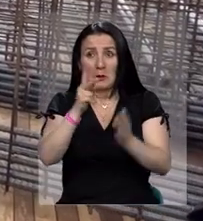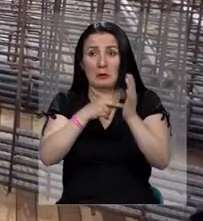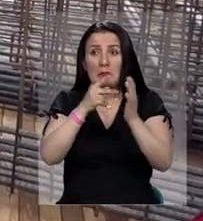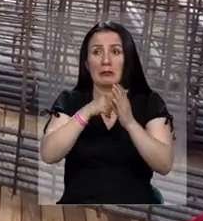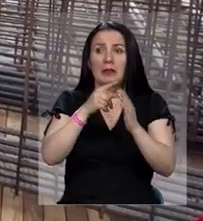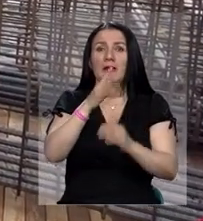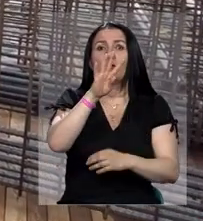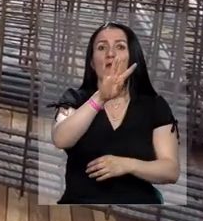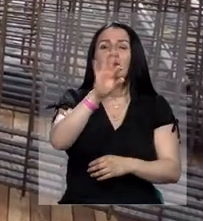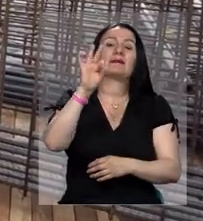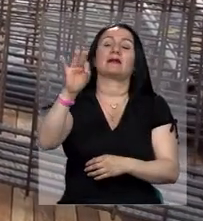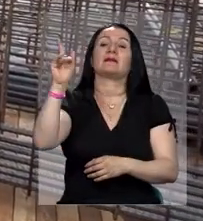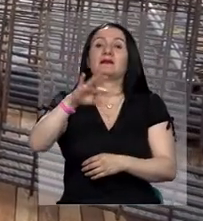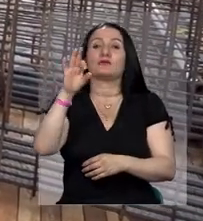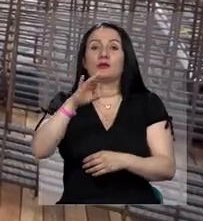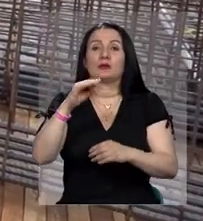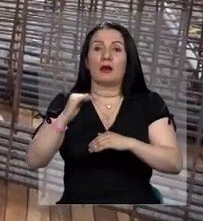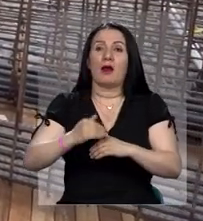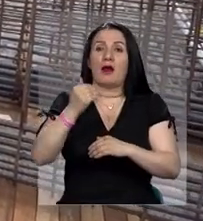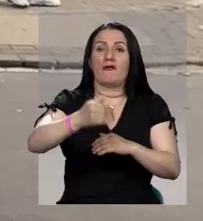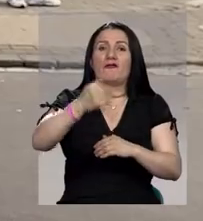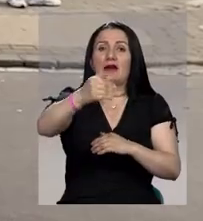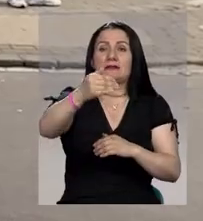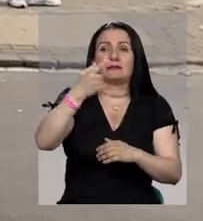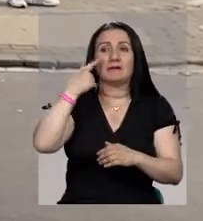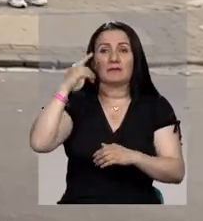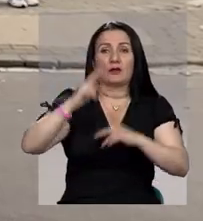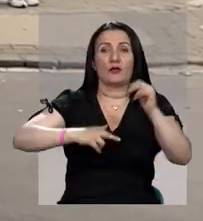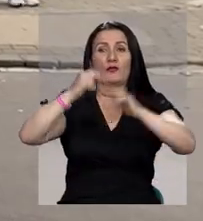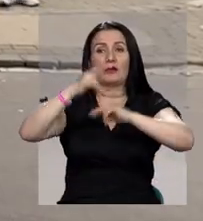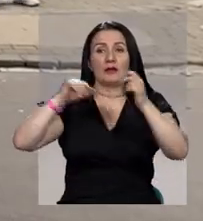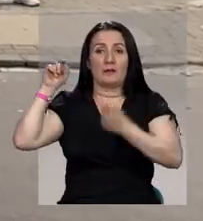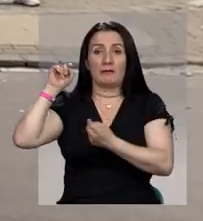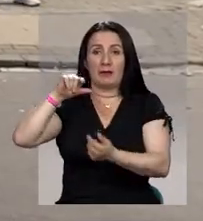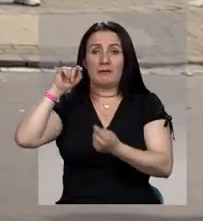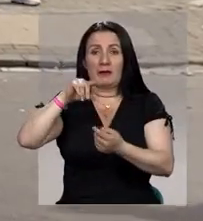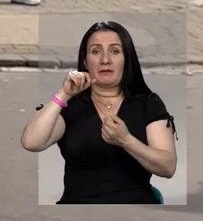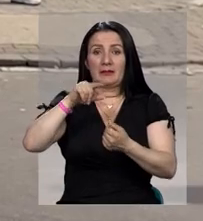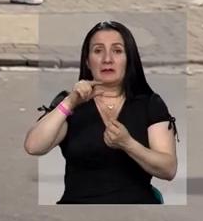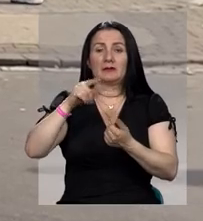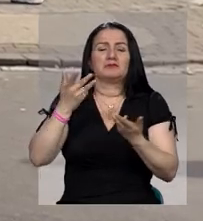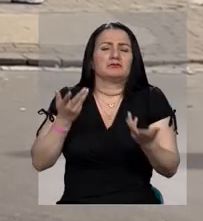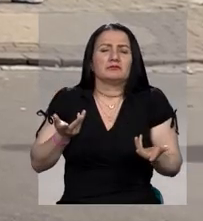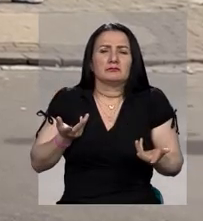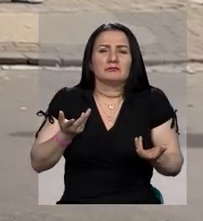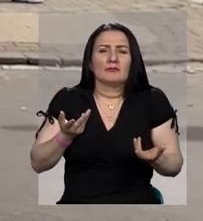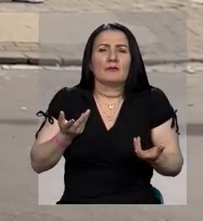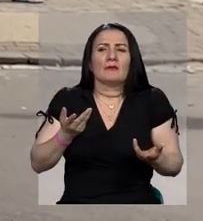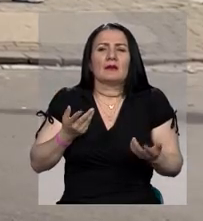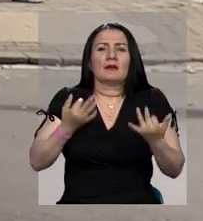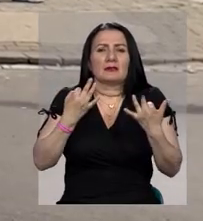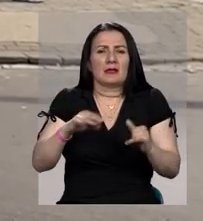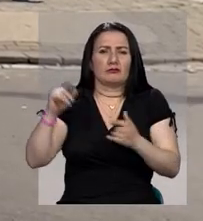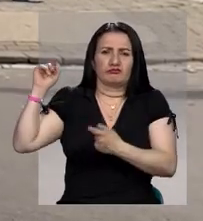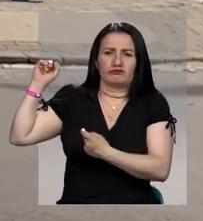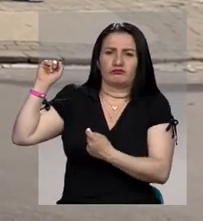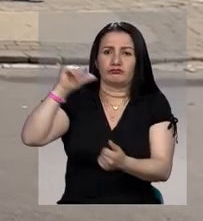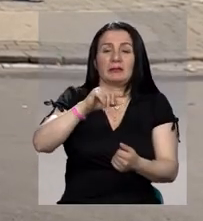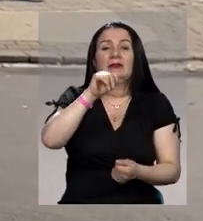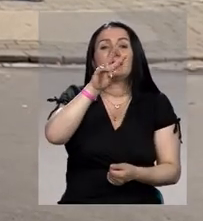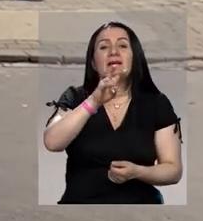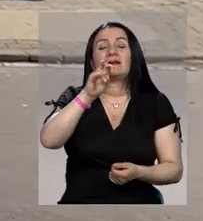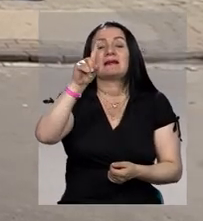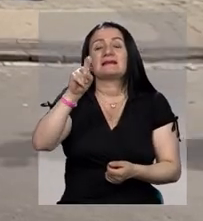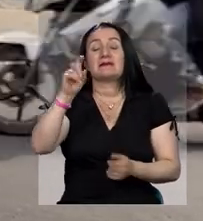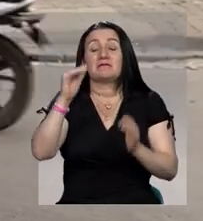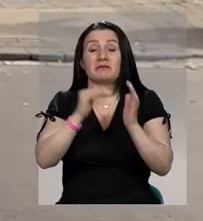está en un 43% de avance. En esta obra financiada con recursos de valorización se tenían previstas inversiones por 76